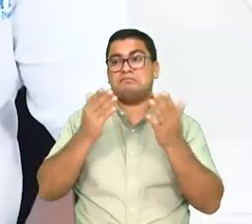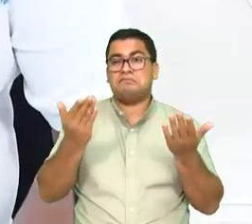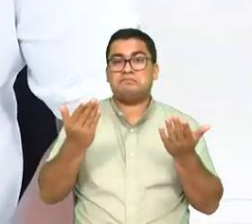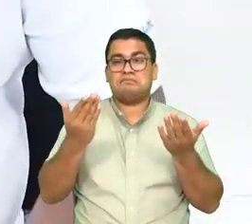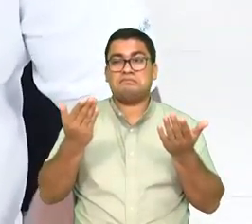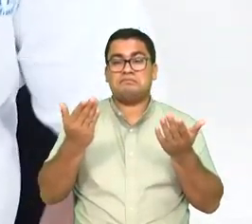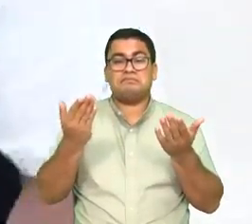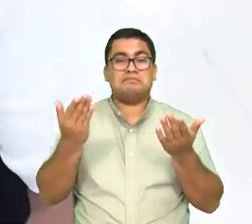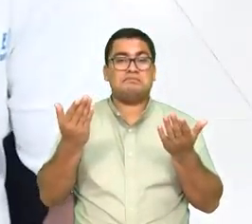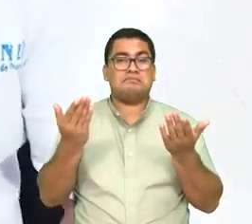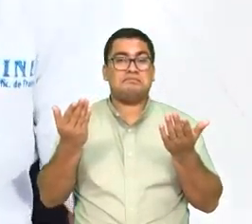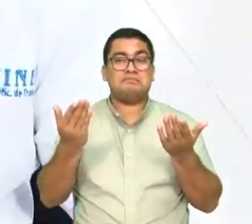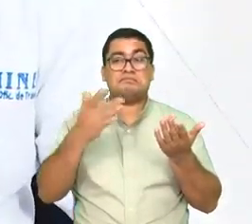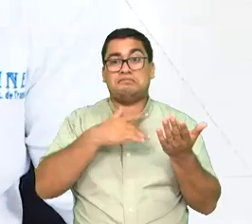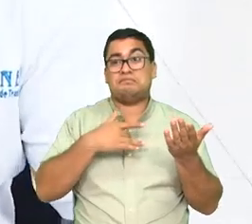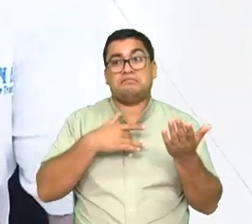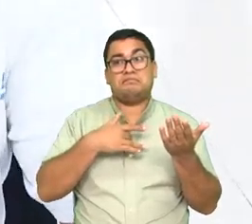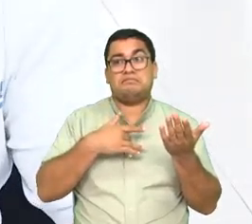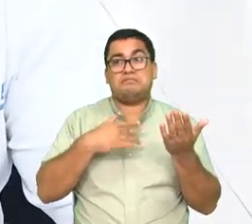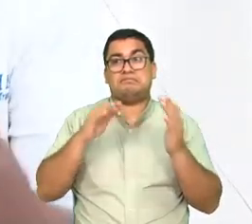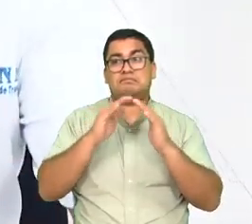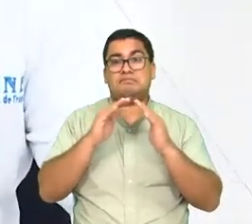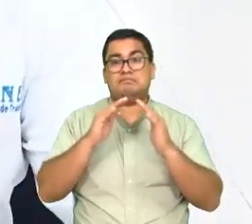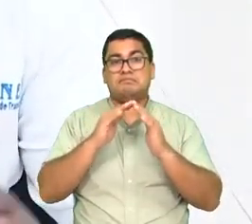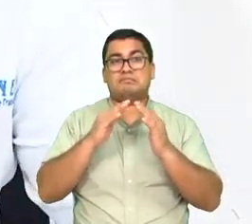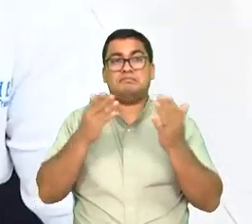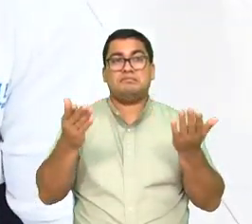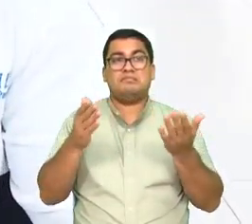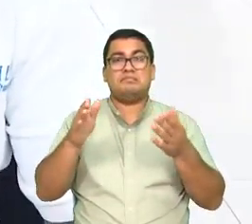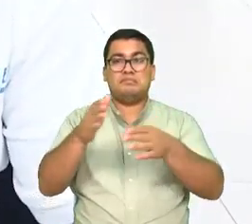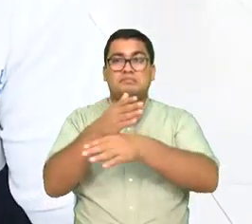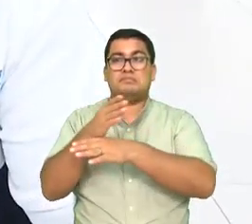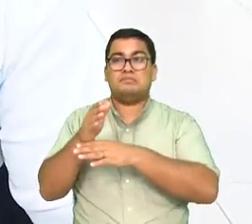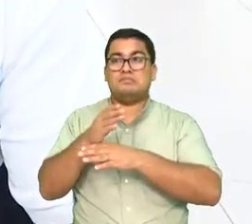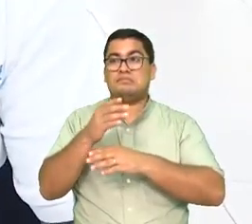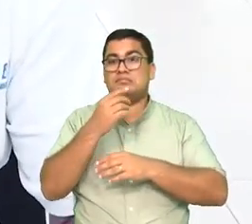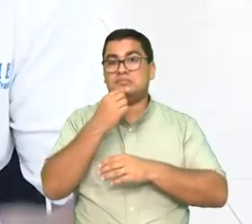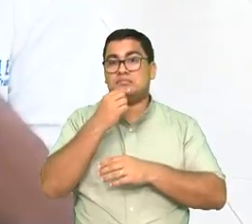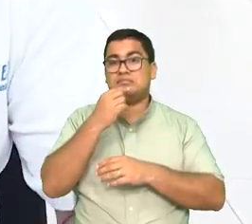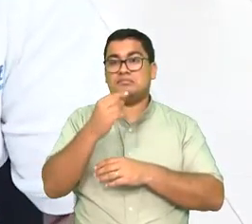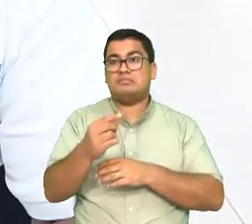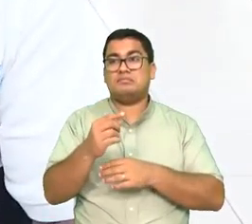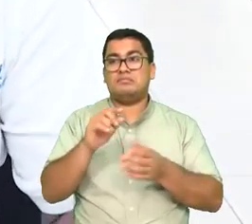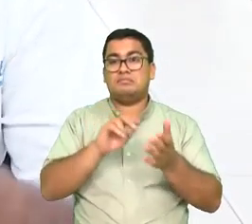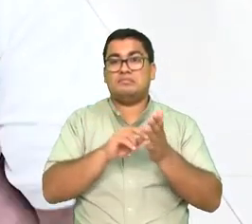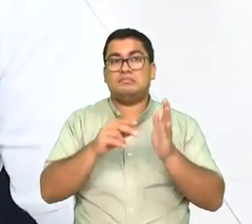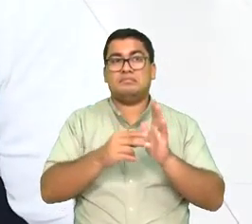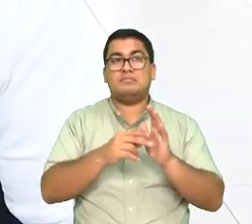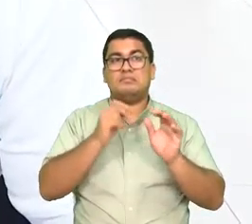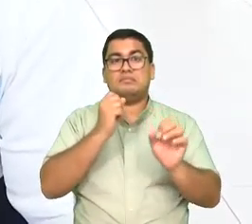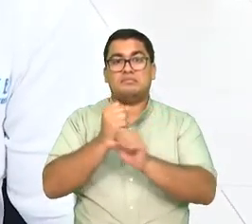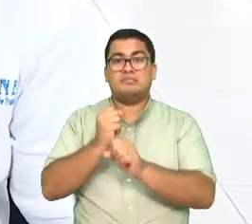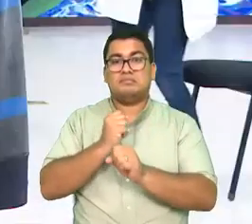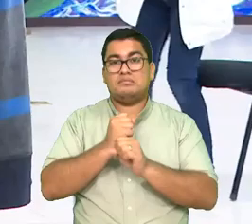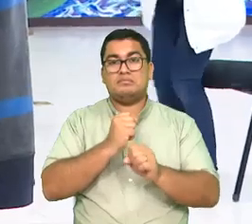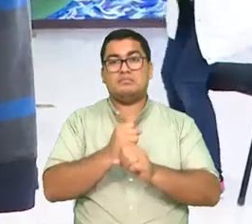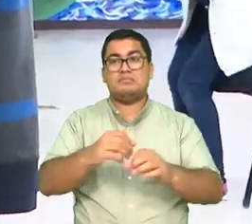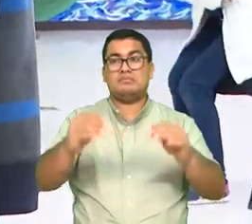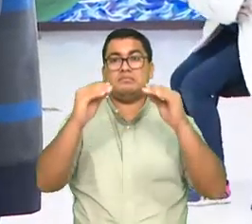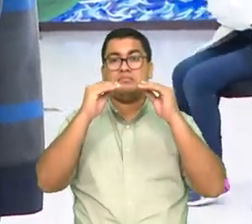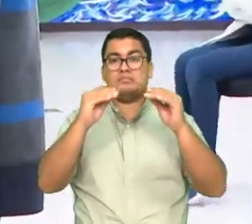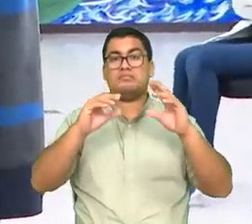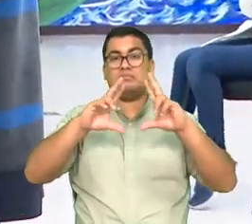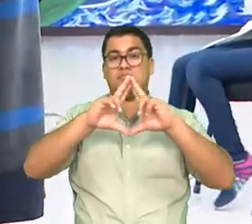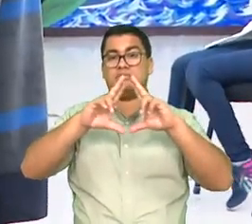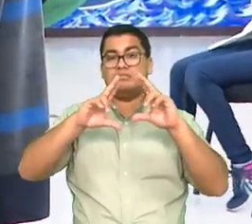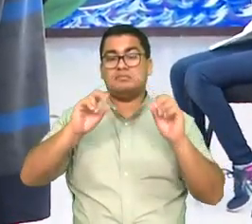así solventar nuestras necesidades. Un gobierno que se preocupa, ¿verdad?, por los trabajadores y por la educación de este país. Este